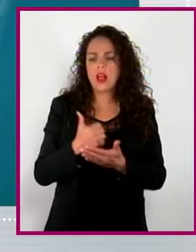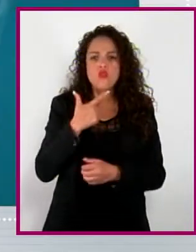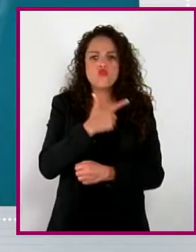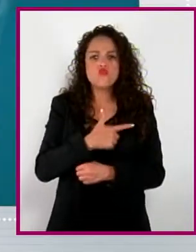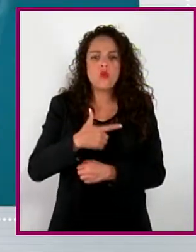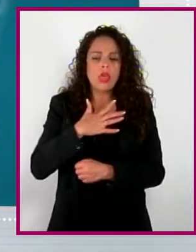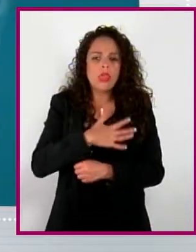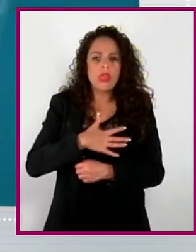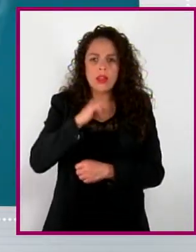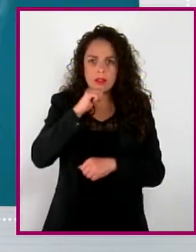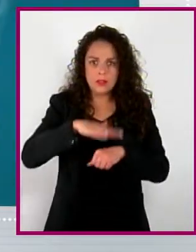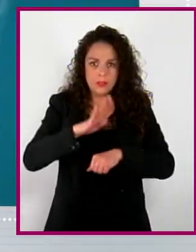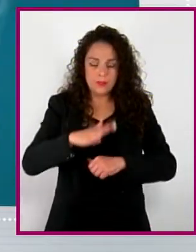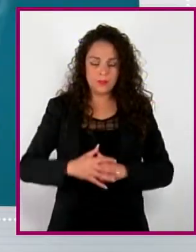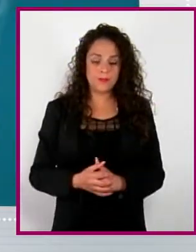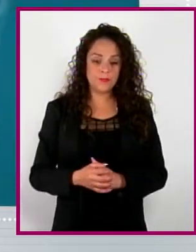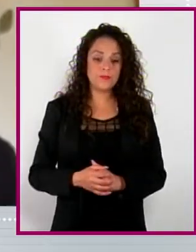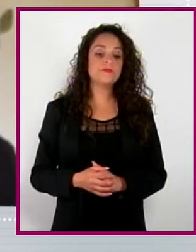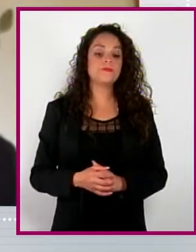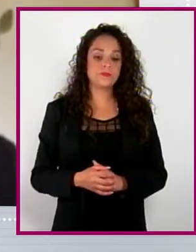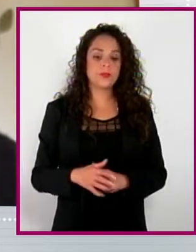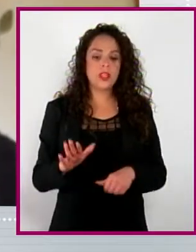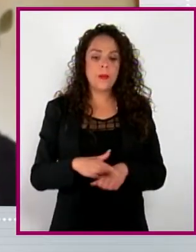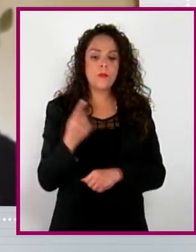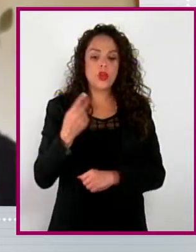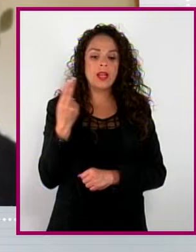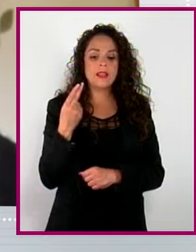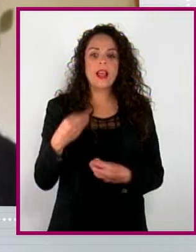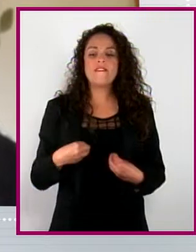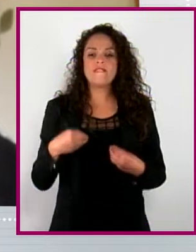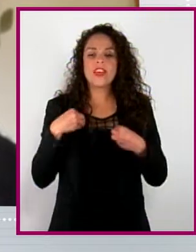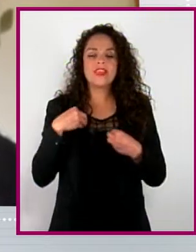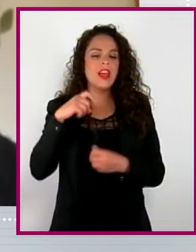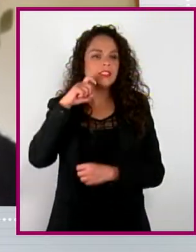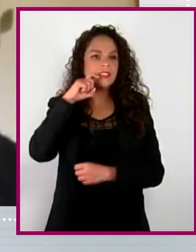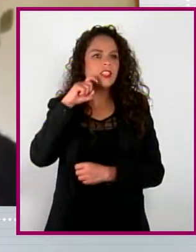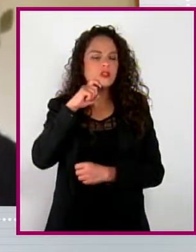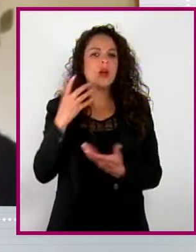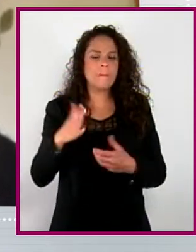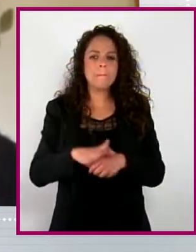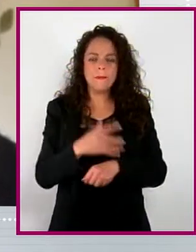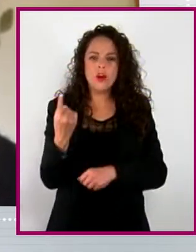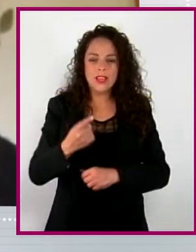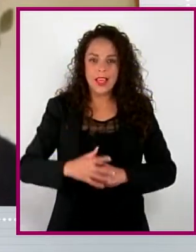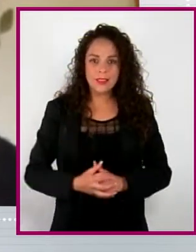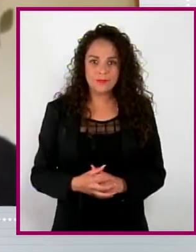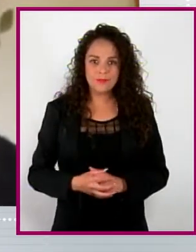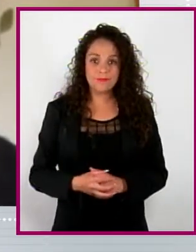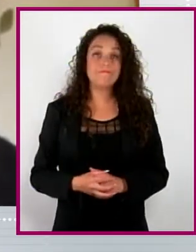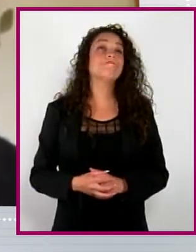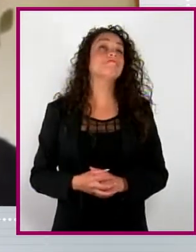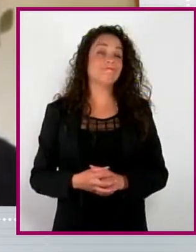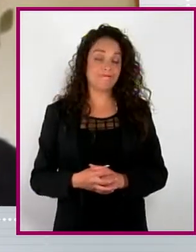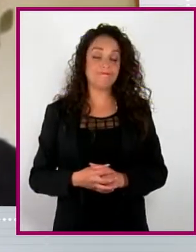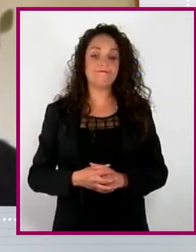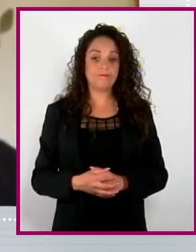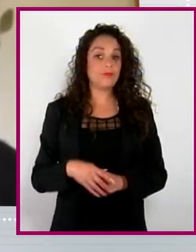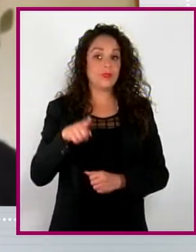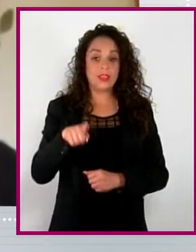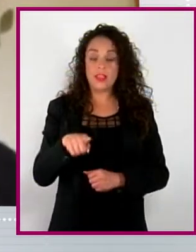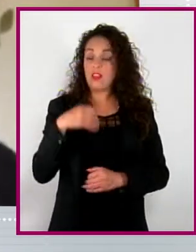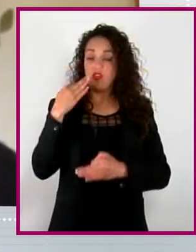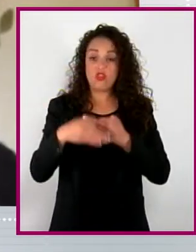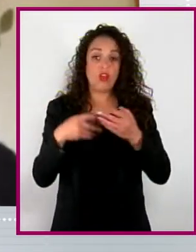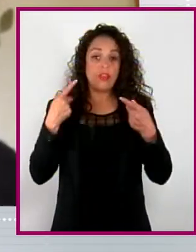también. ¿Por qué es necesaria la vida sexual? La vida sexual es parte de la vida de todas